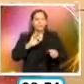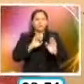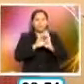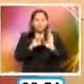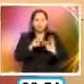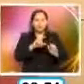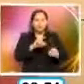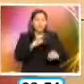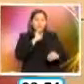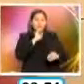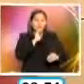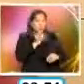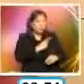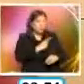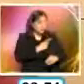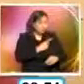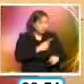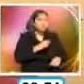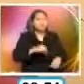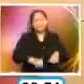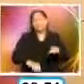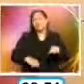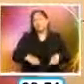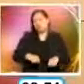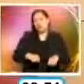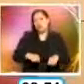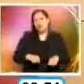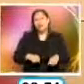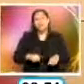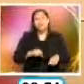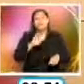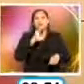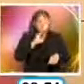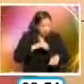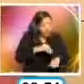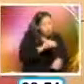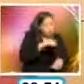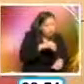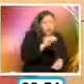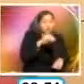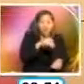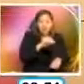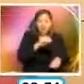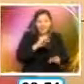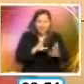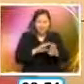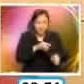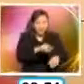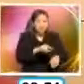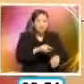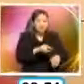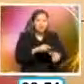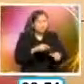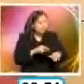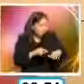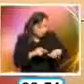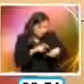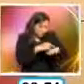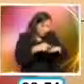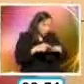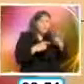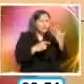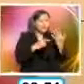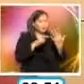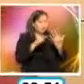Si tú dejas una mamá sola sin que hubiera nadie, seguramente ya empieza a frotarlo, empieza a reconocer que si tiene 5 deditos en sus pies, en